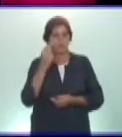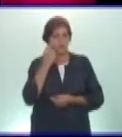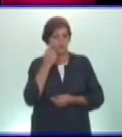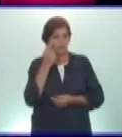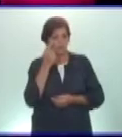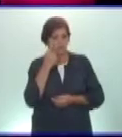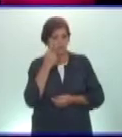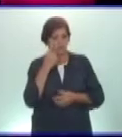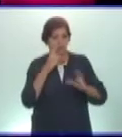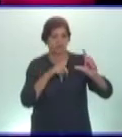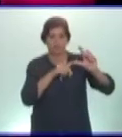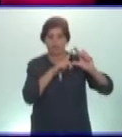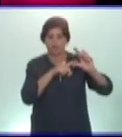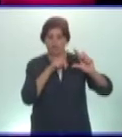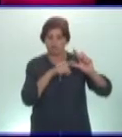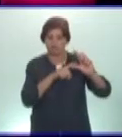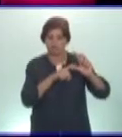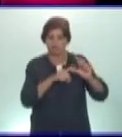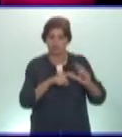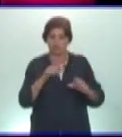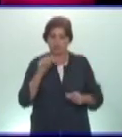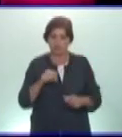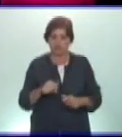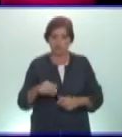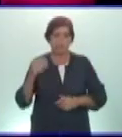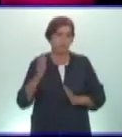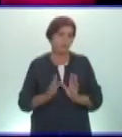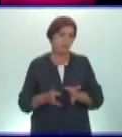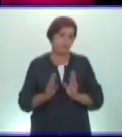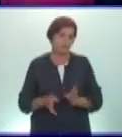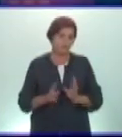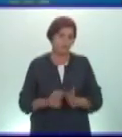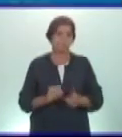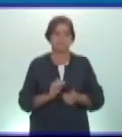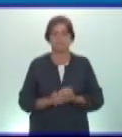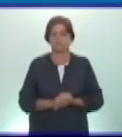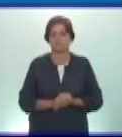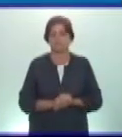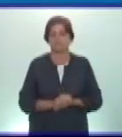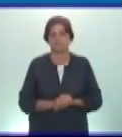qué contenidos estaremos ejercitando en este día.